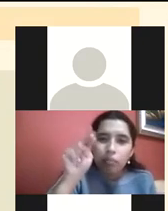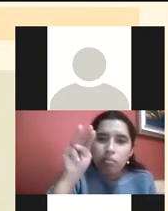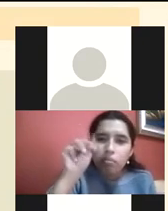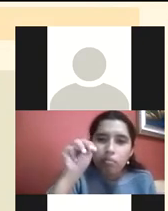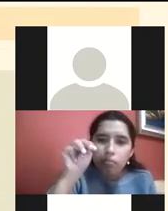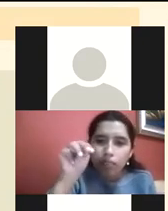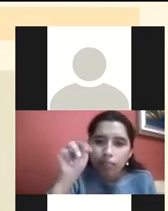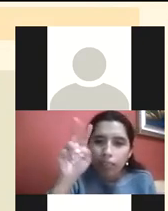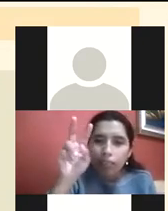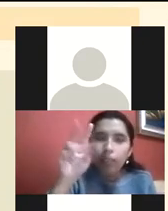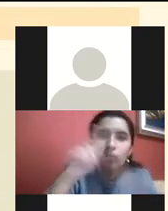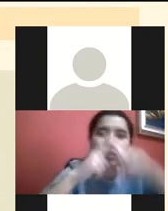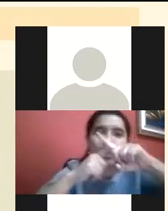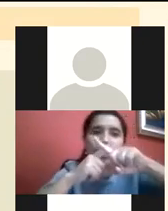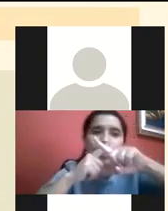24.80.